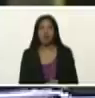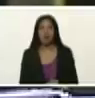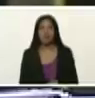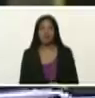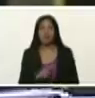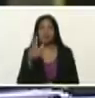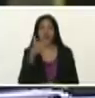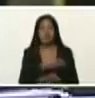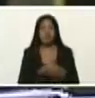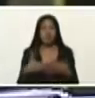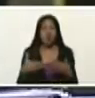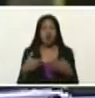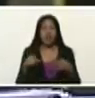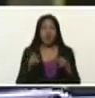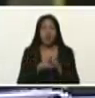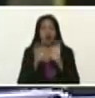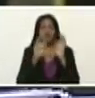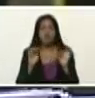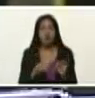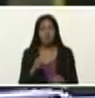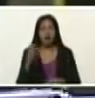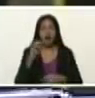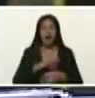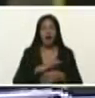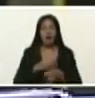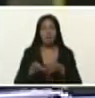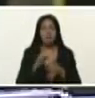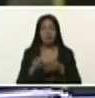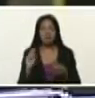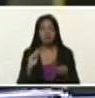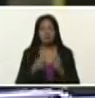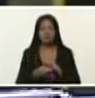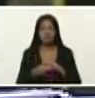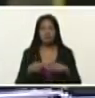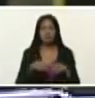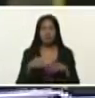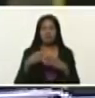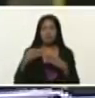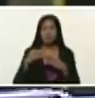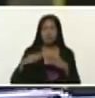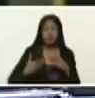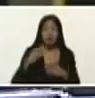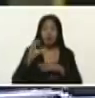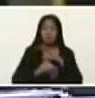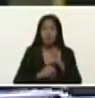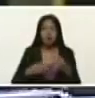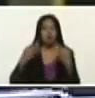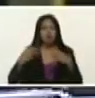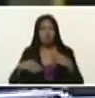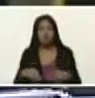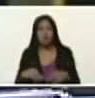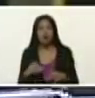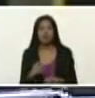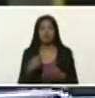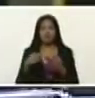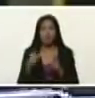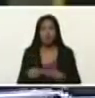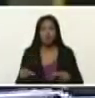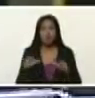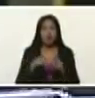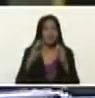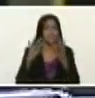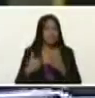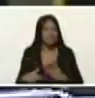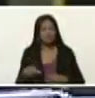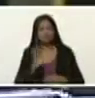3 millones de ahorristas en petros convertibles en divisas para que puedan comprar en divisas en cualquier